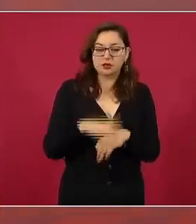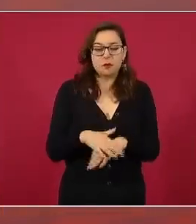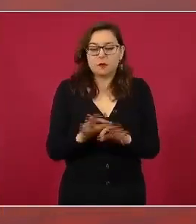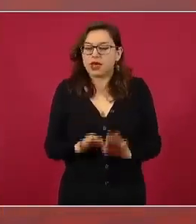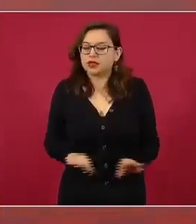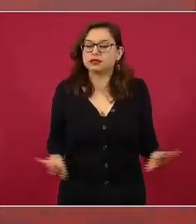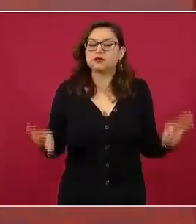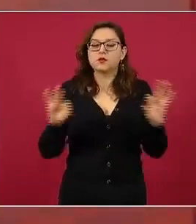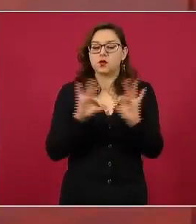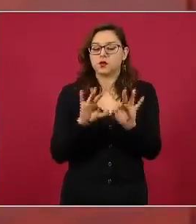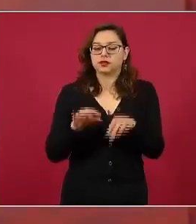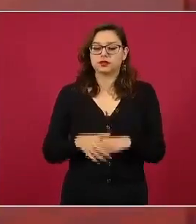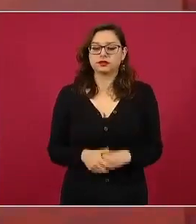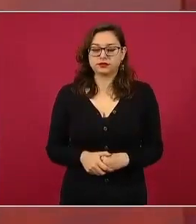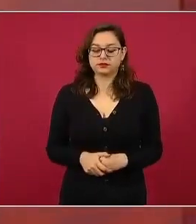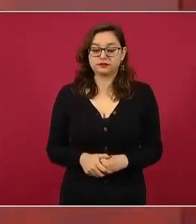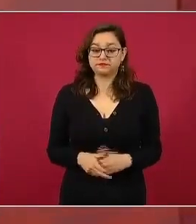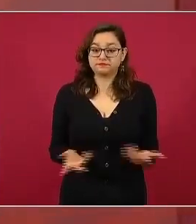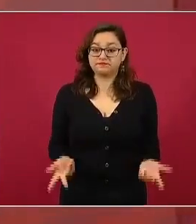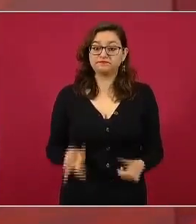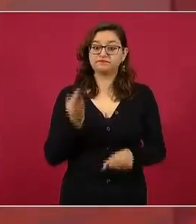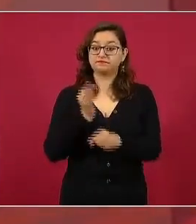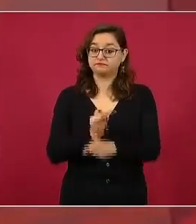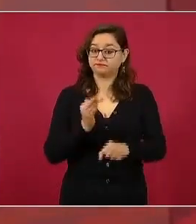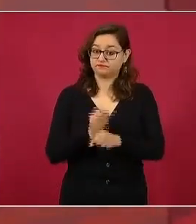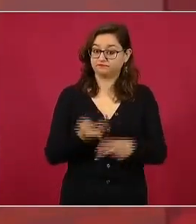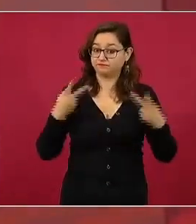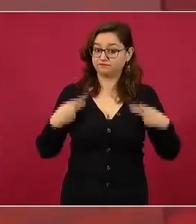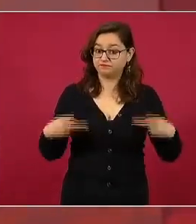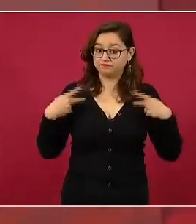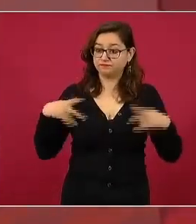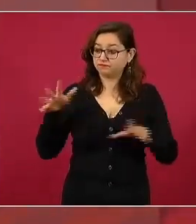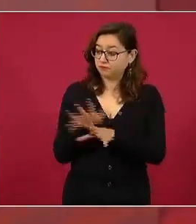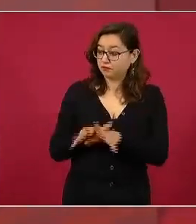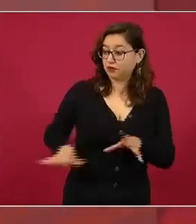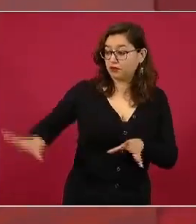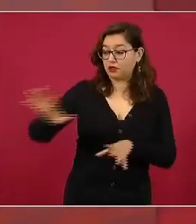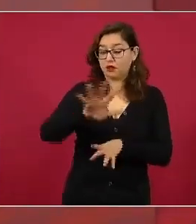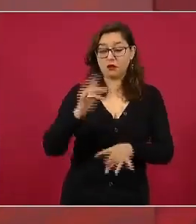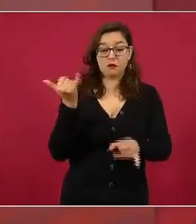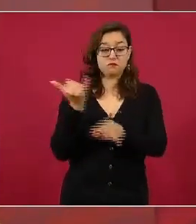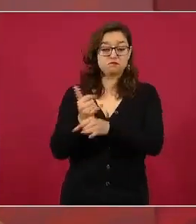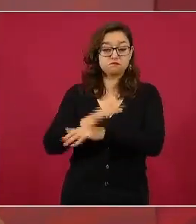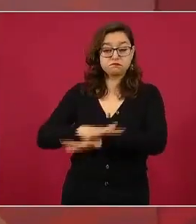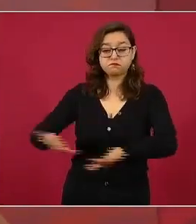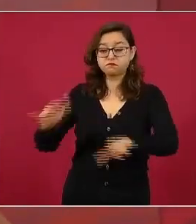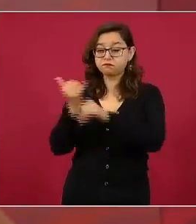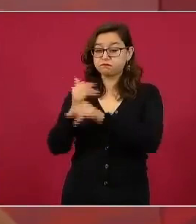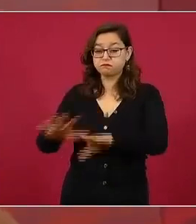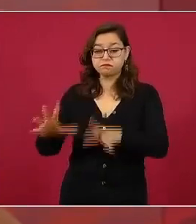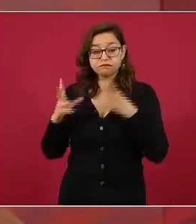como la gente está tan informada, tan consciente, como lo hemos dicho,